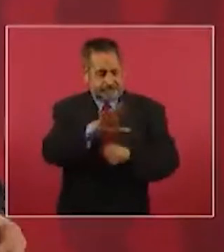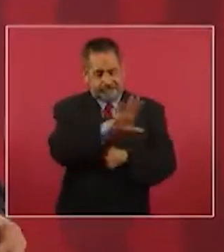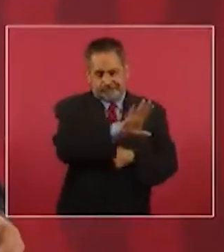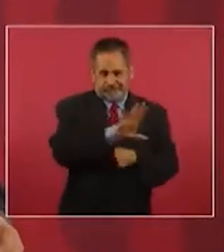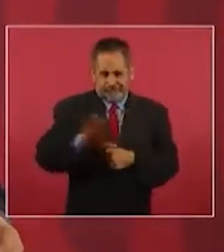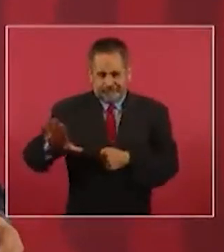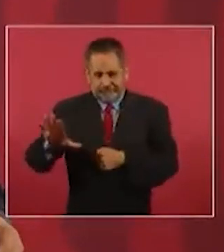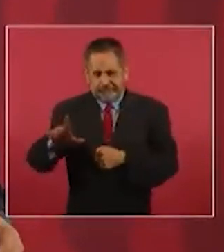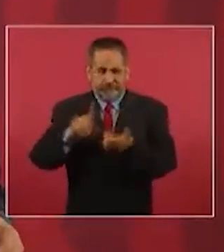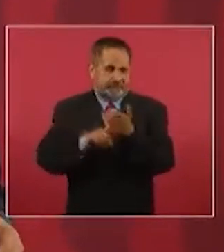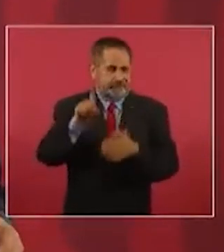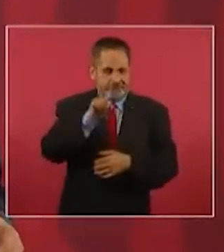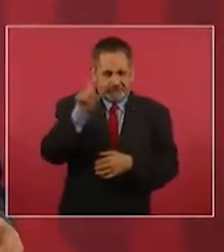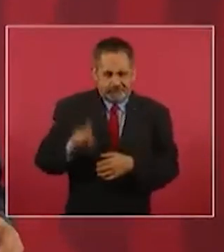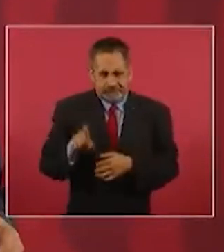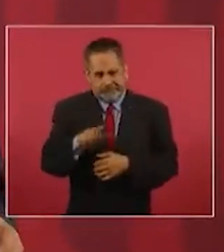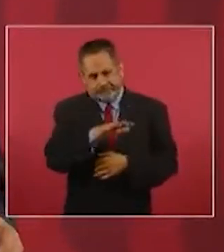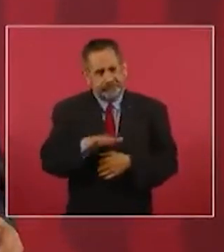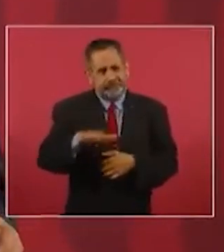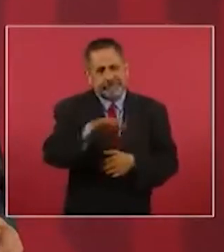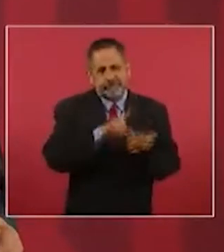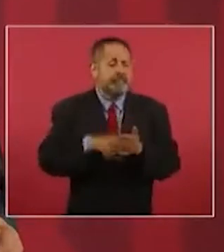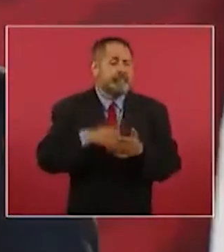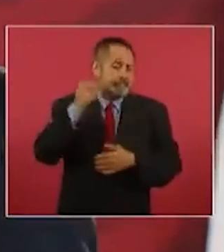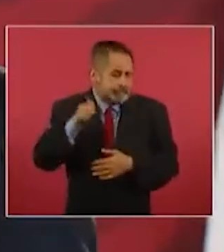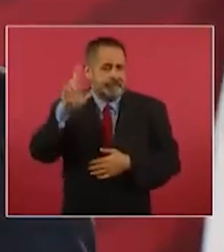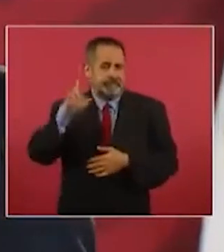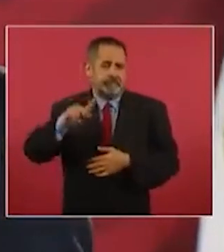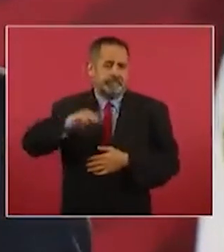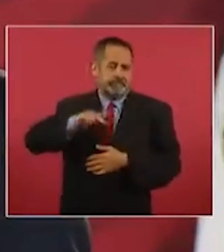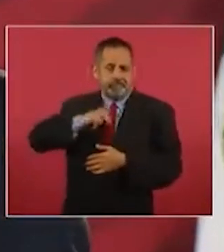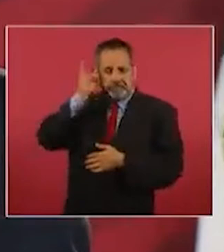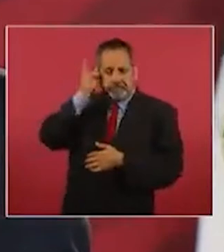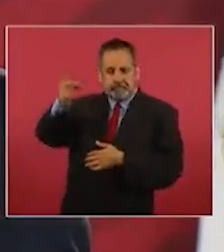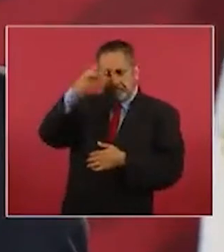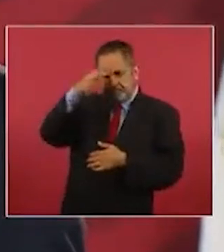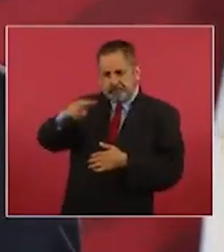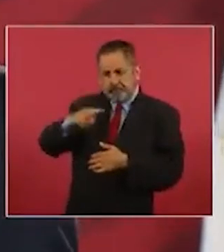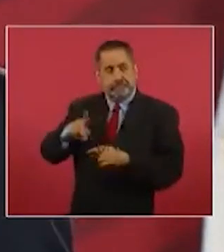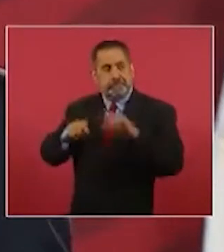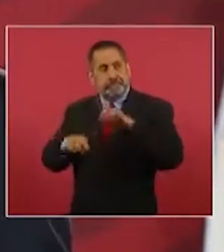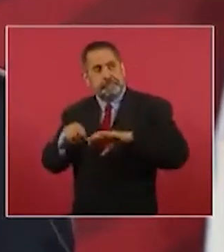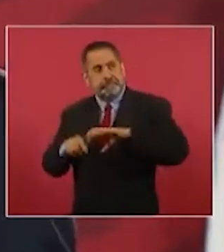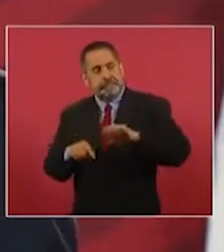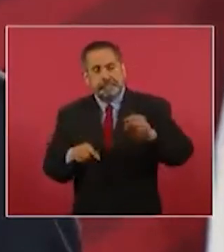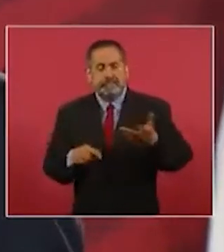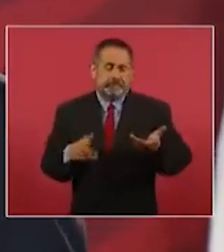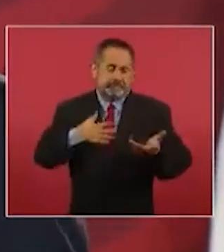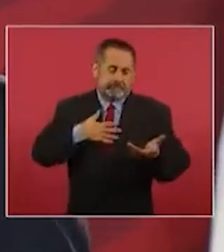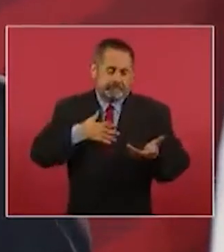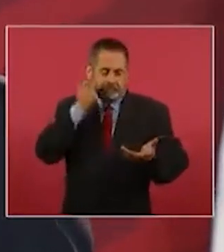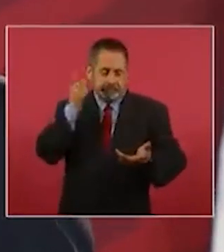región de Texas, pues pertenecía a México.